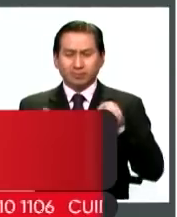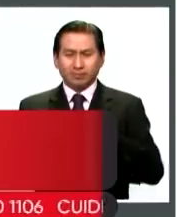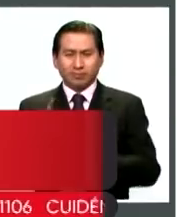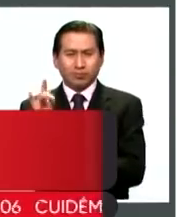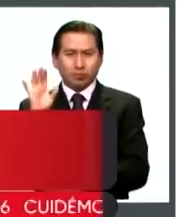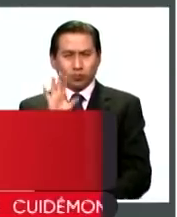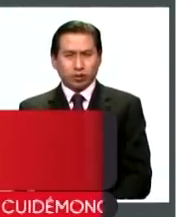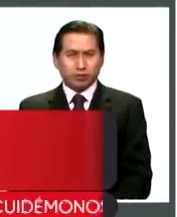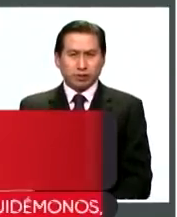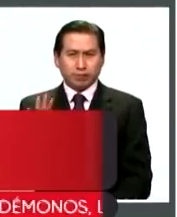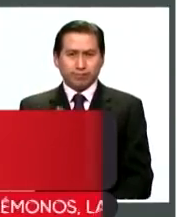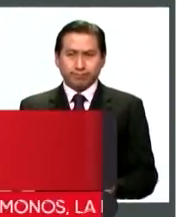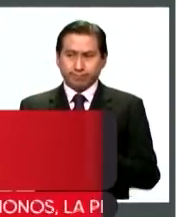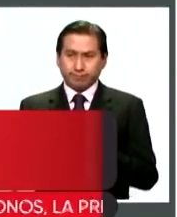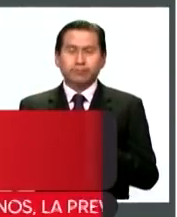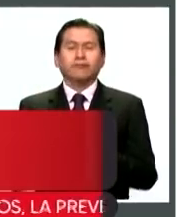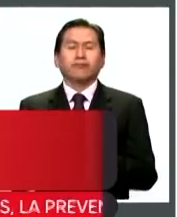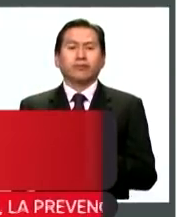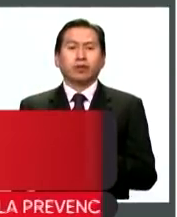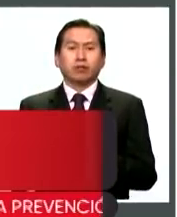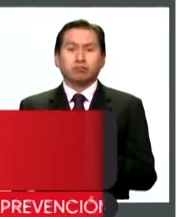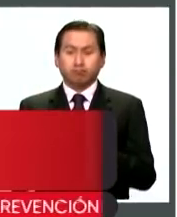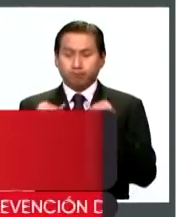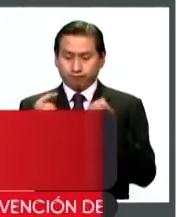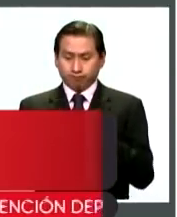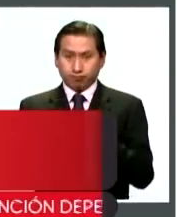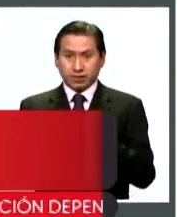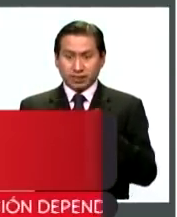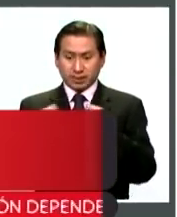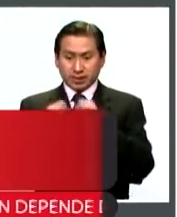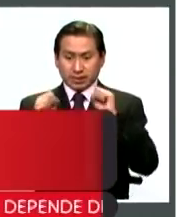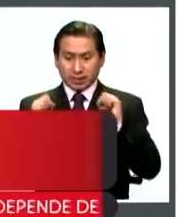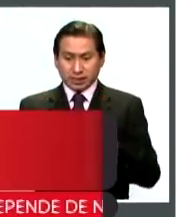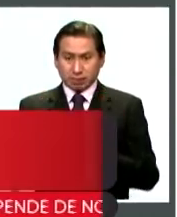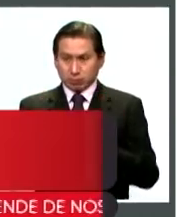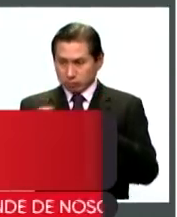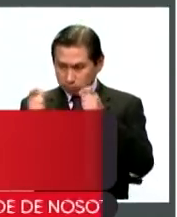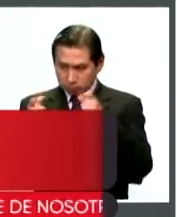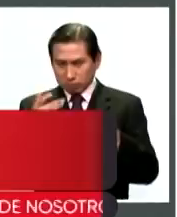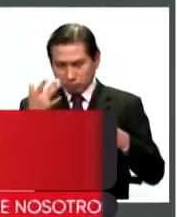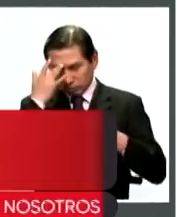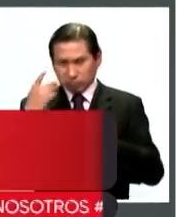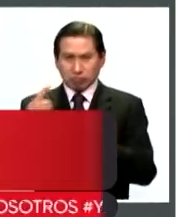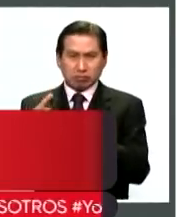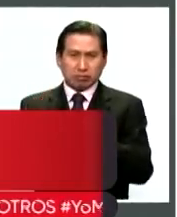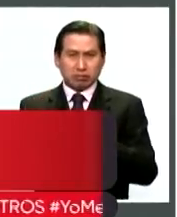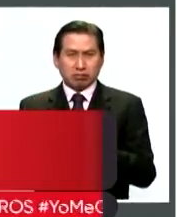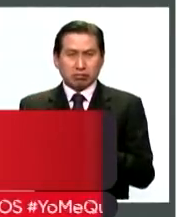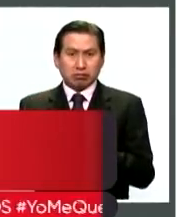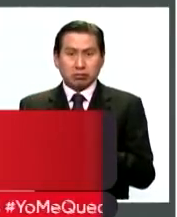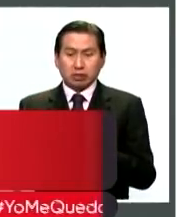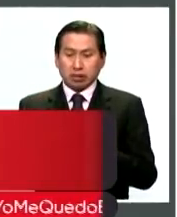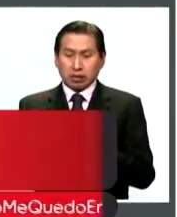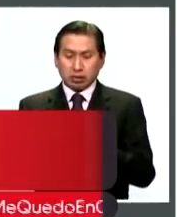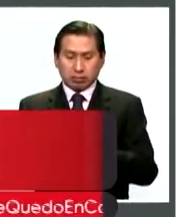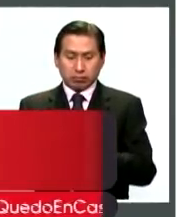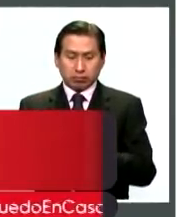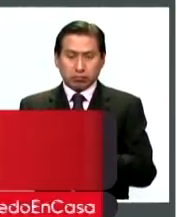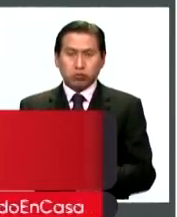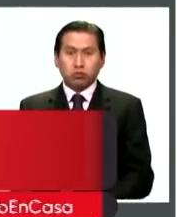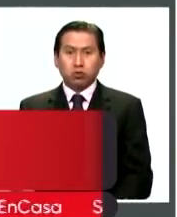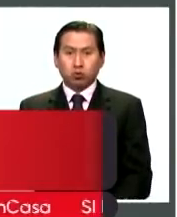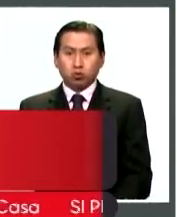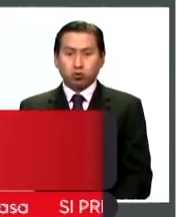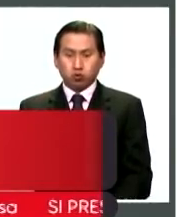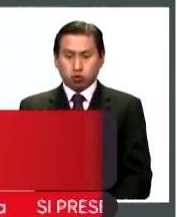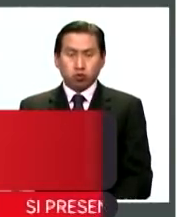el país. Con datos del Sistema Nacional de Vigilancia Epidemiológica hasta horas 20:30.